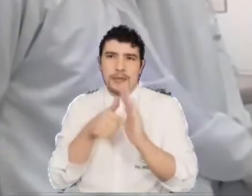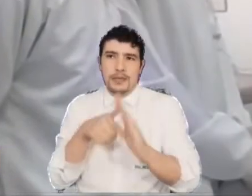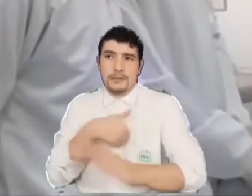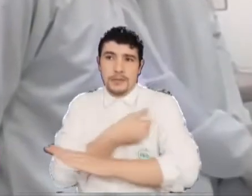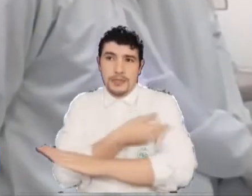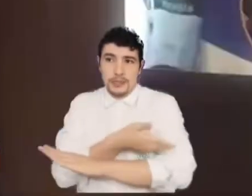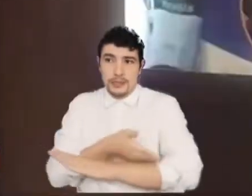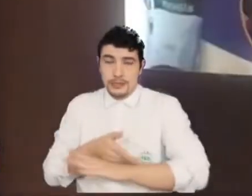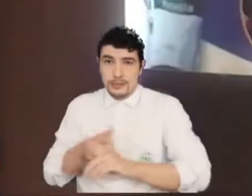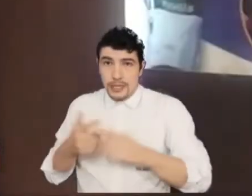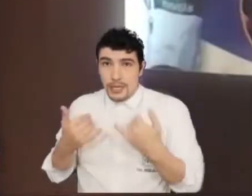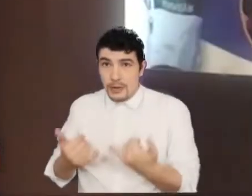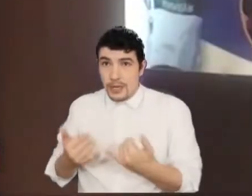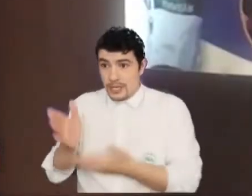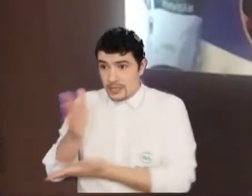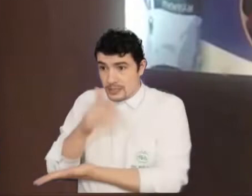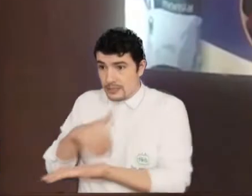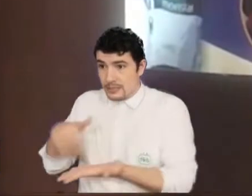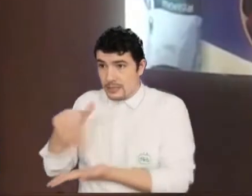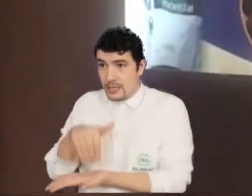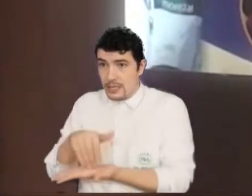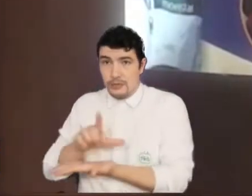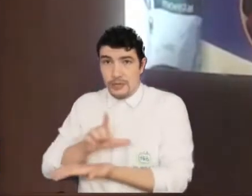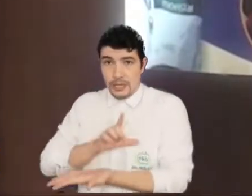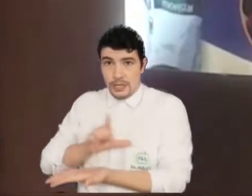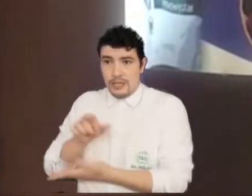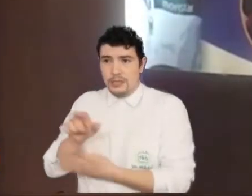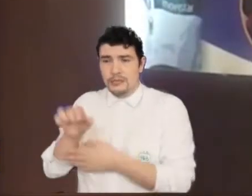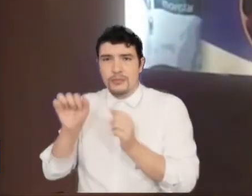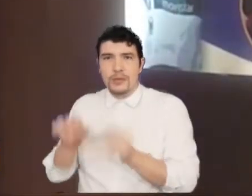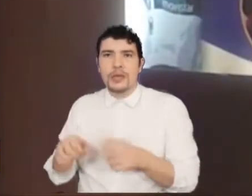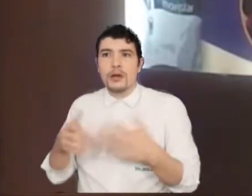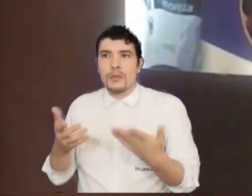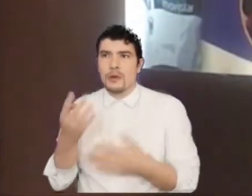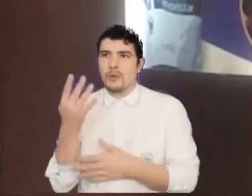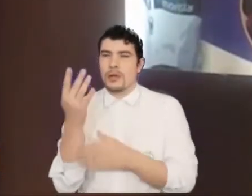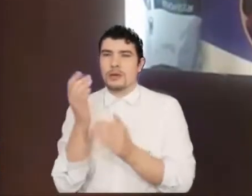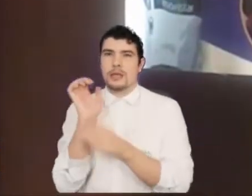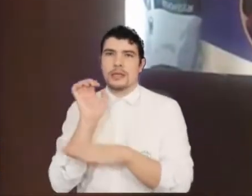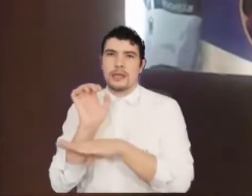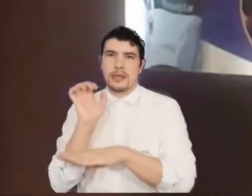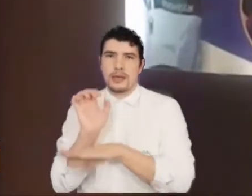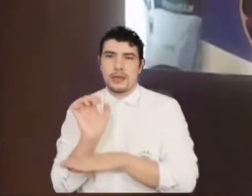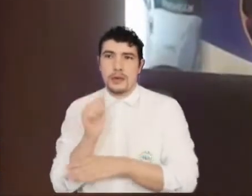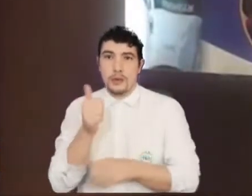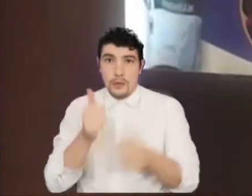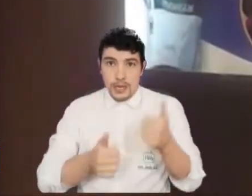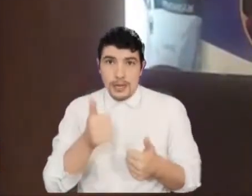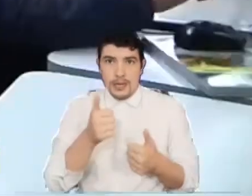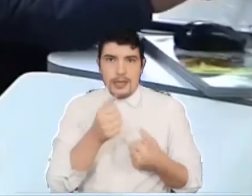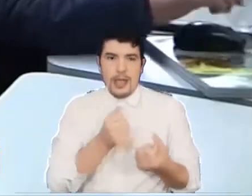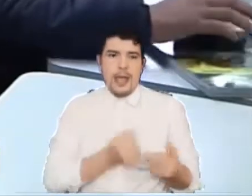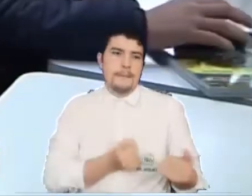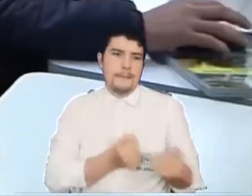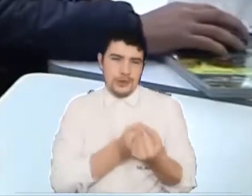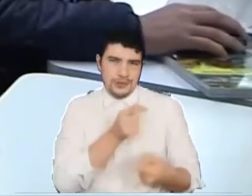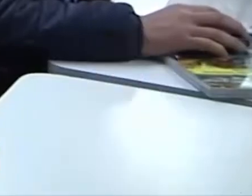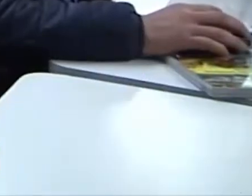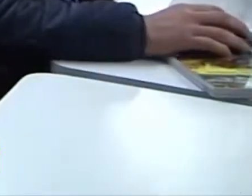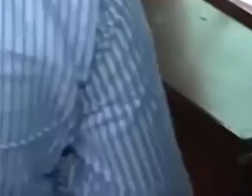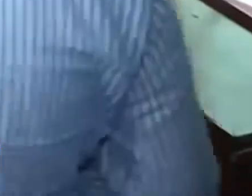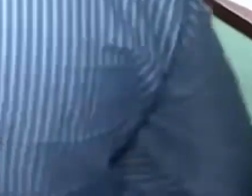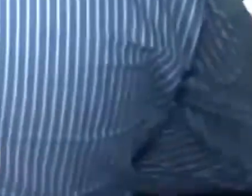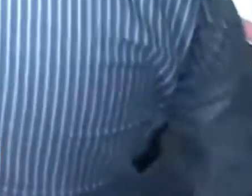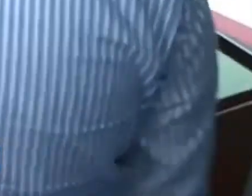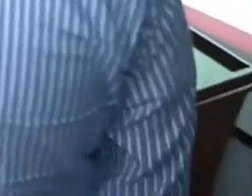Liderazgo, estos pueden salir fácilmente de 4 entidades. El apoyo que ya aprobó Duque desde la presidencia. Según los